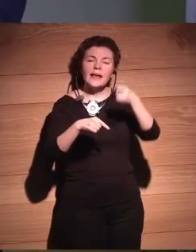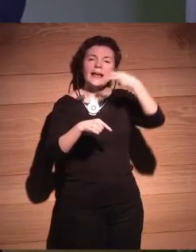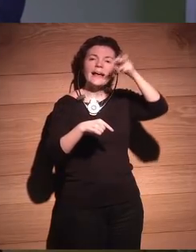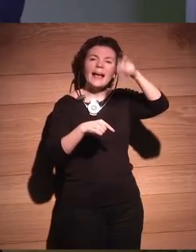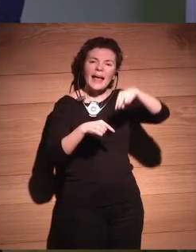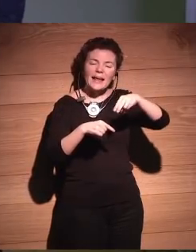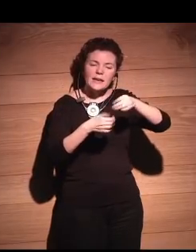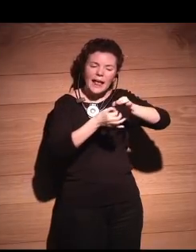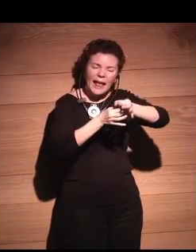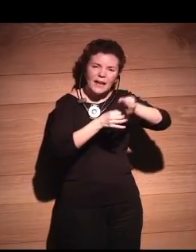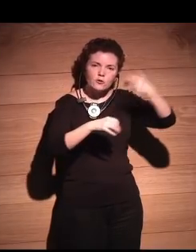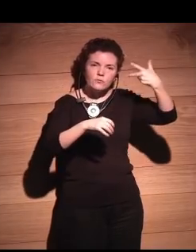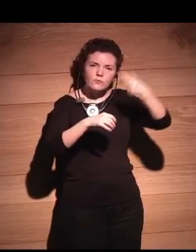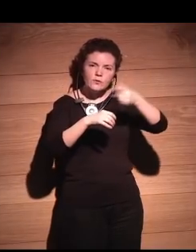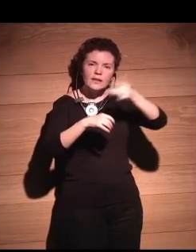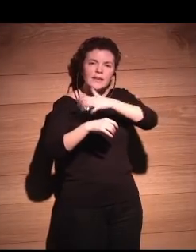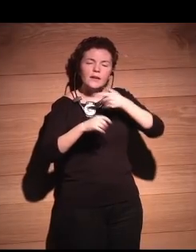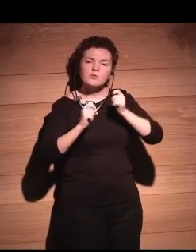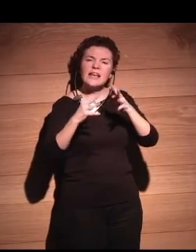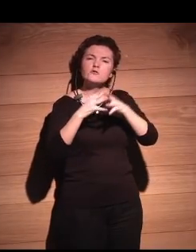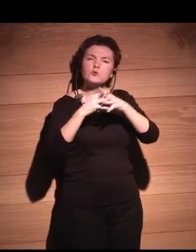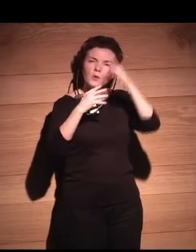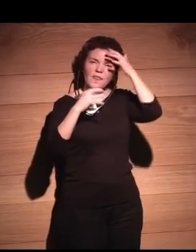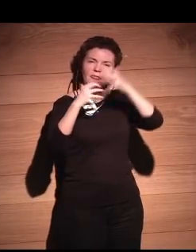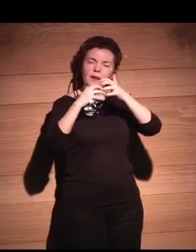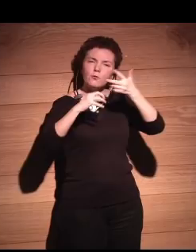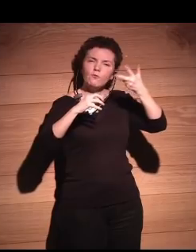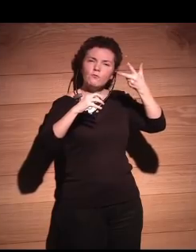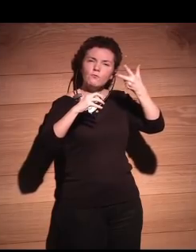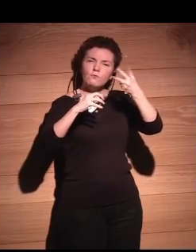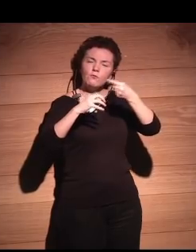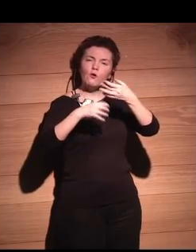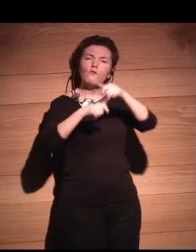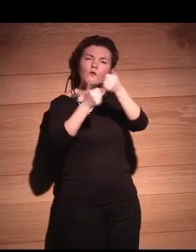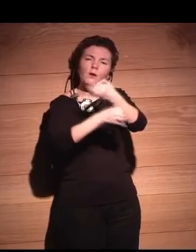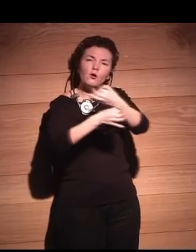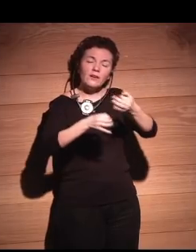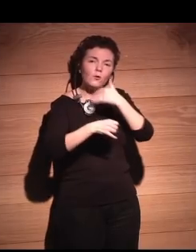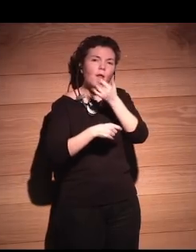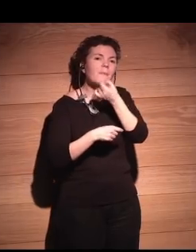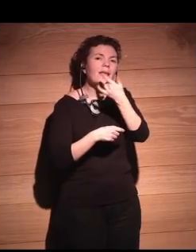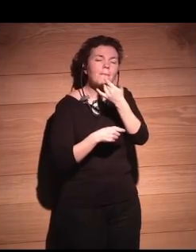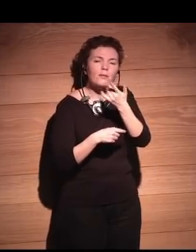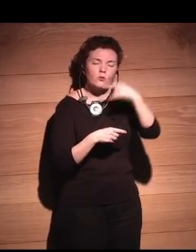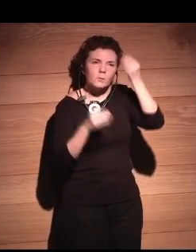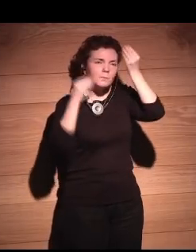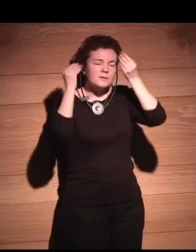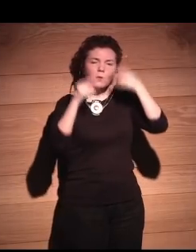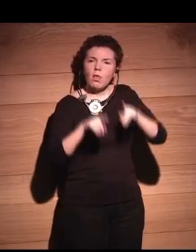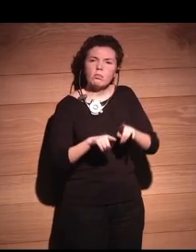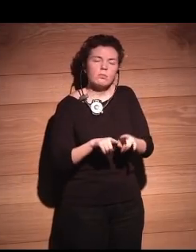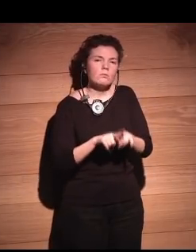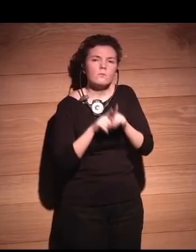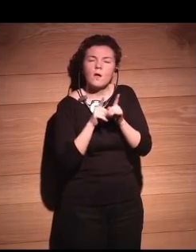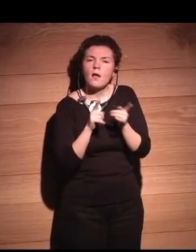queremos asegurarnos de que esto llene la estructura. Esto es algo fundamental. Se tiene que hacer de forma correcta porque cualquier medicamento en el que estemos pensando,